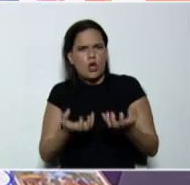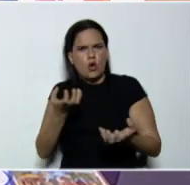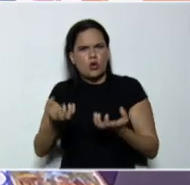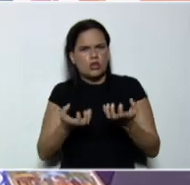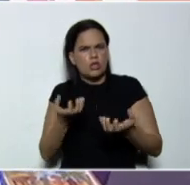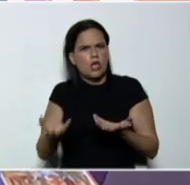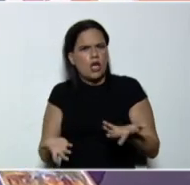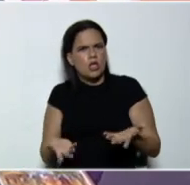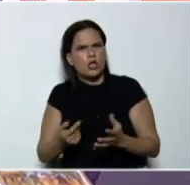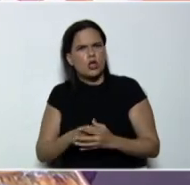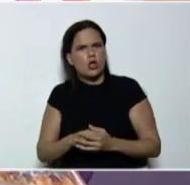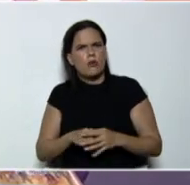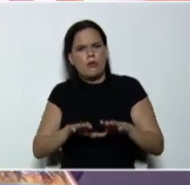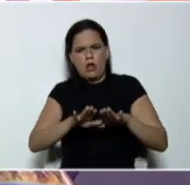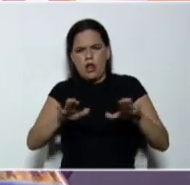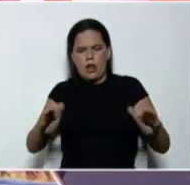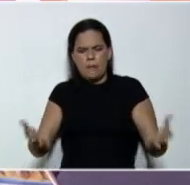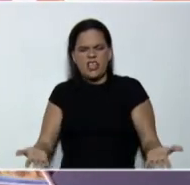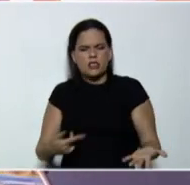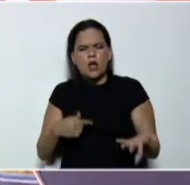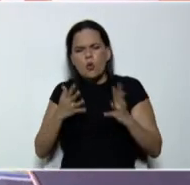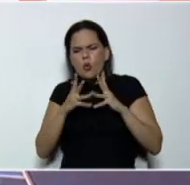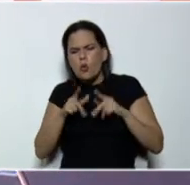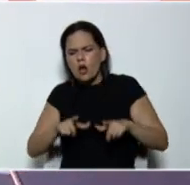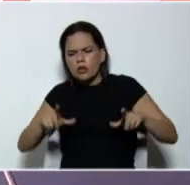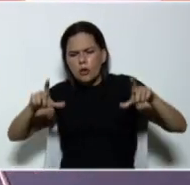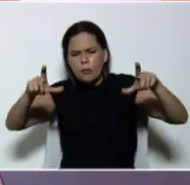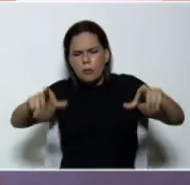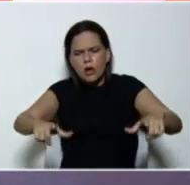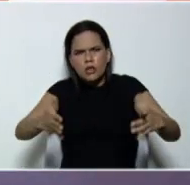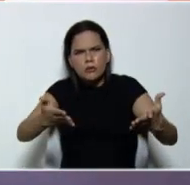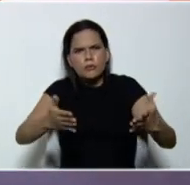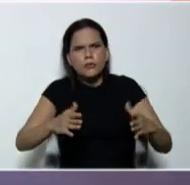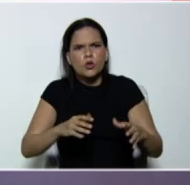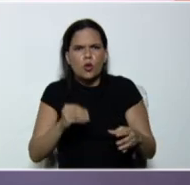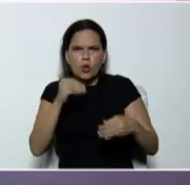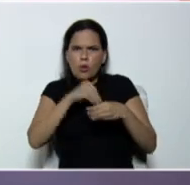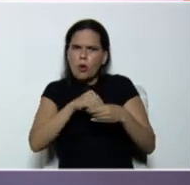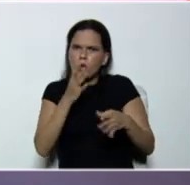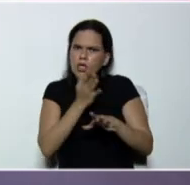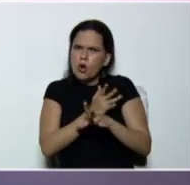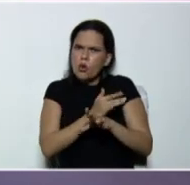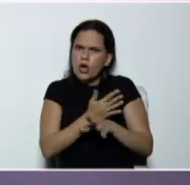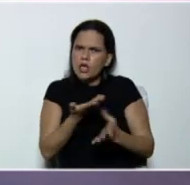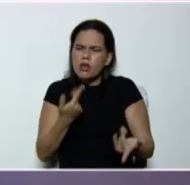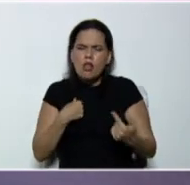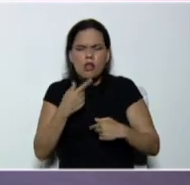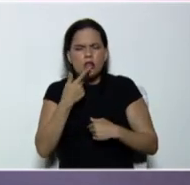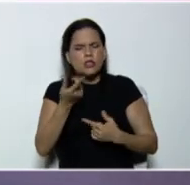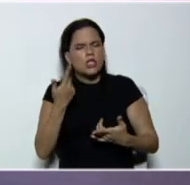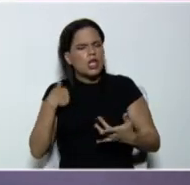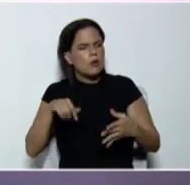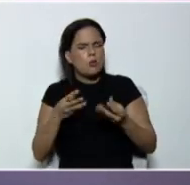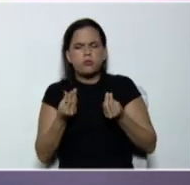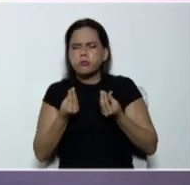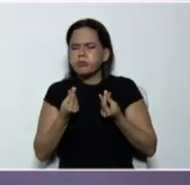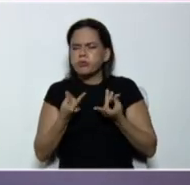cuando estamos cocinando y va a poner la mesa, cuántos platos vamos a colocar, cuando va a guardar los juguetes. Es decir, tenemos